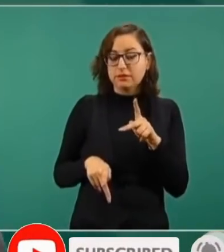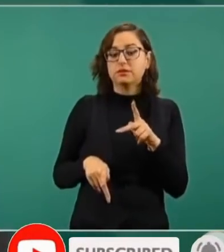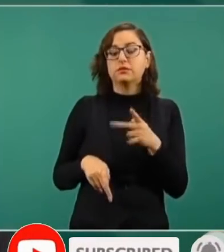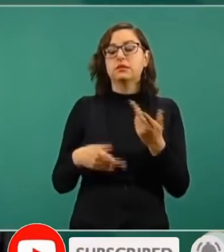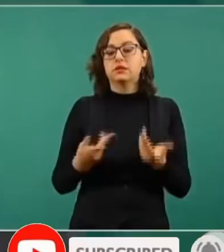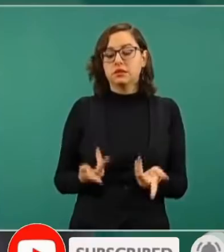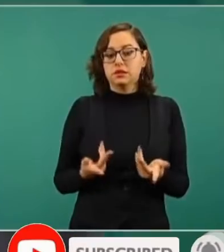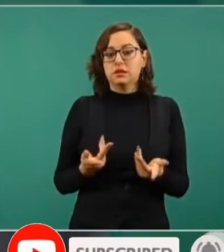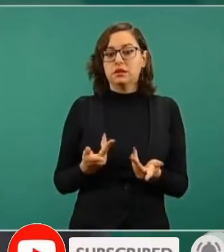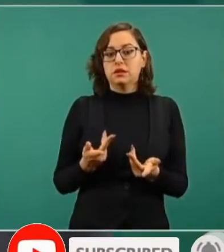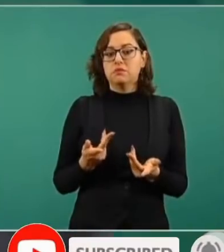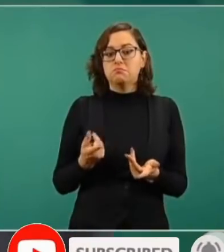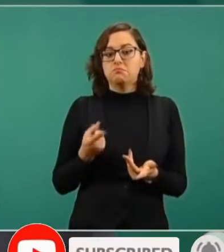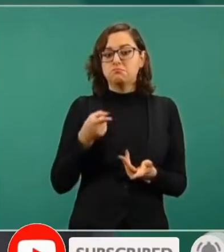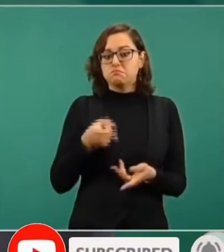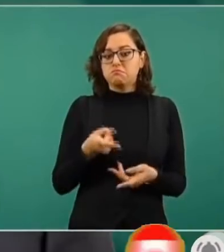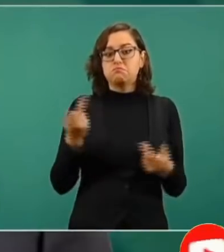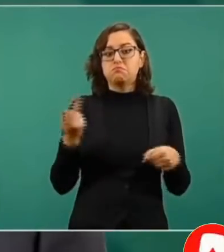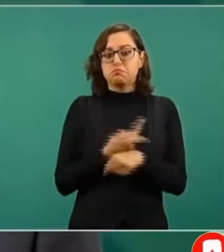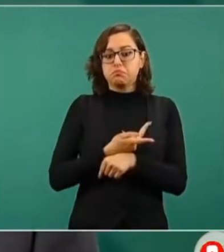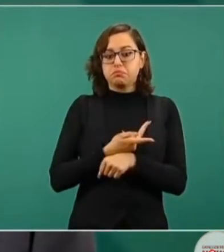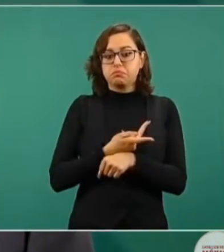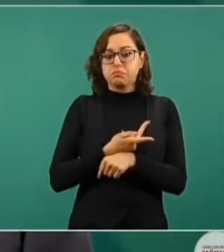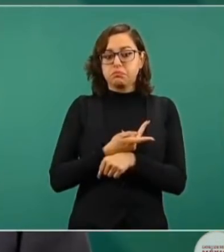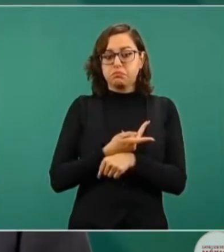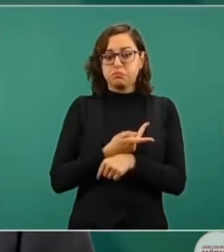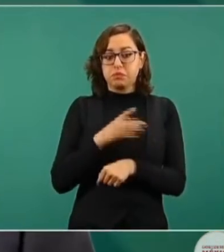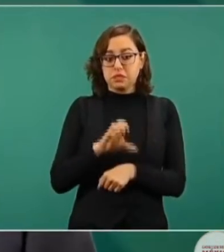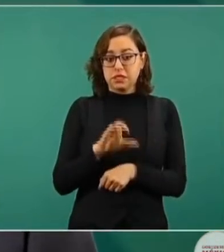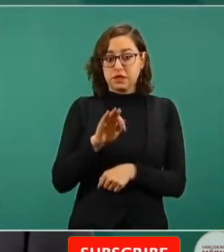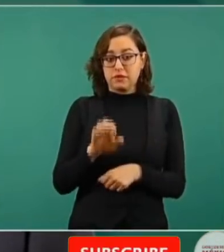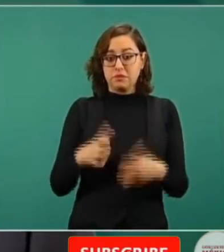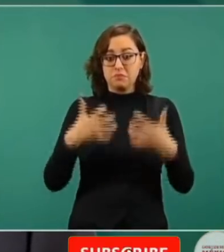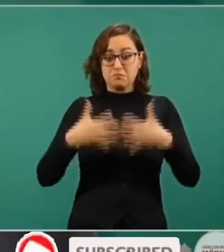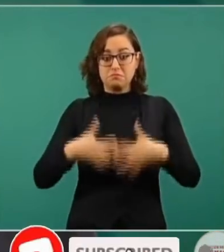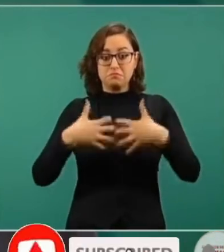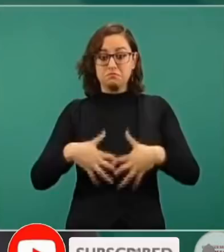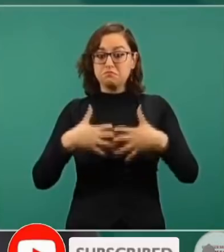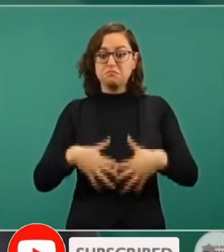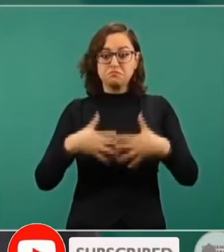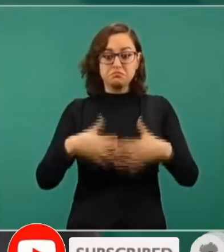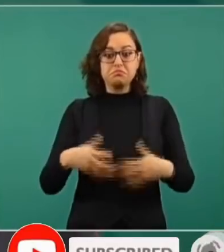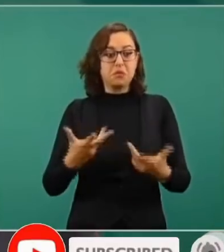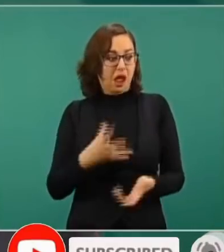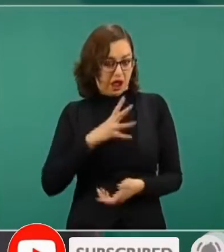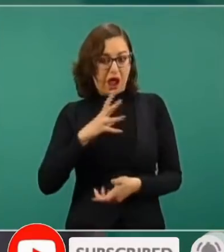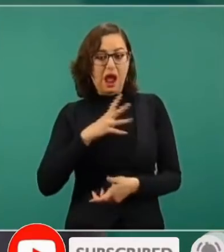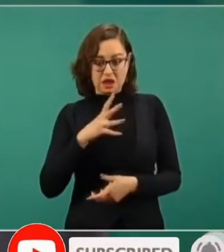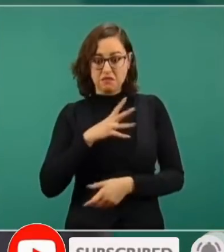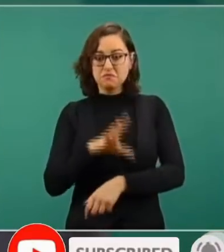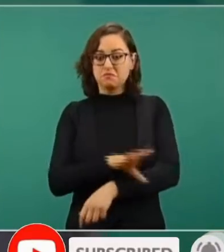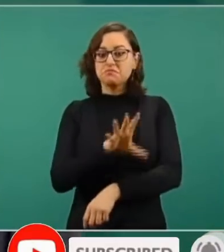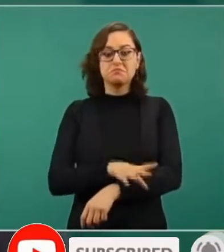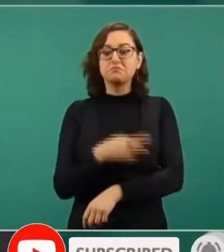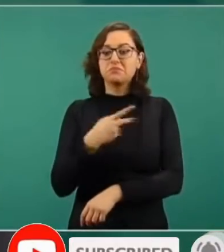no el costo total. Las centrales de la CFE no son despachadas. Pero